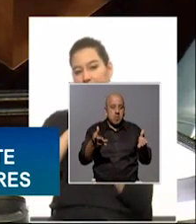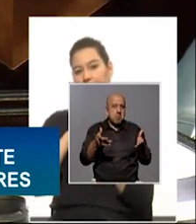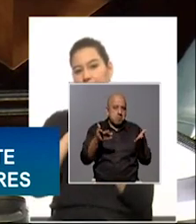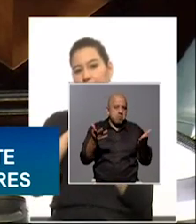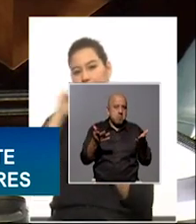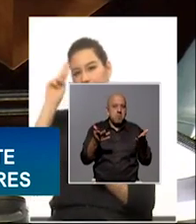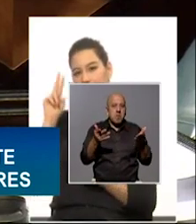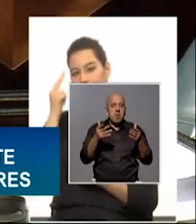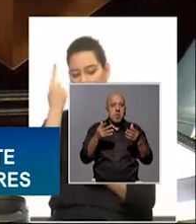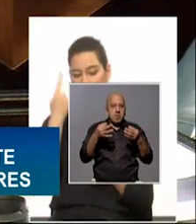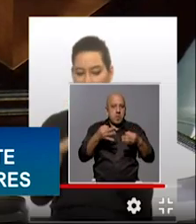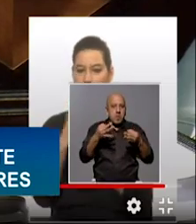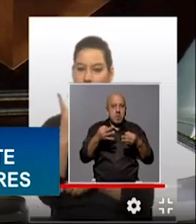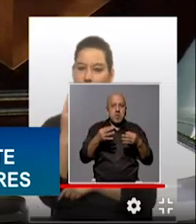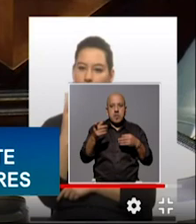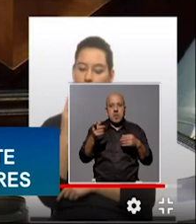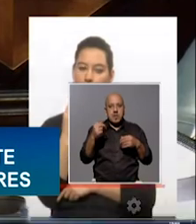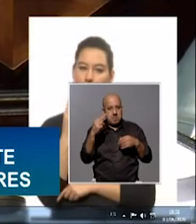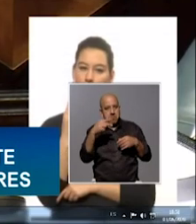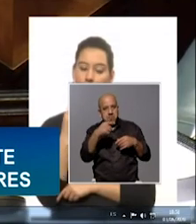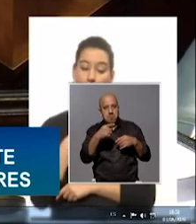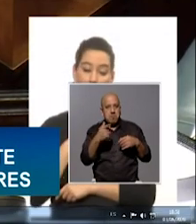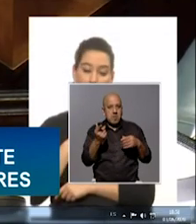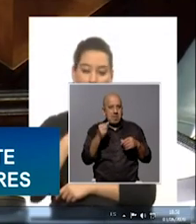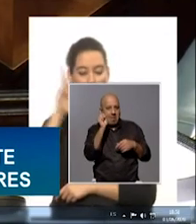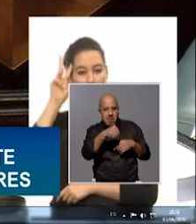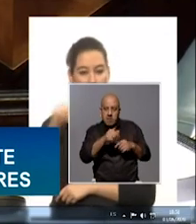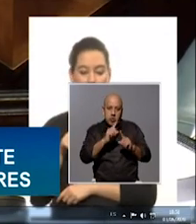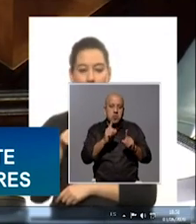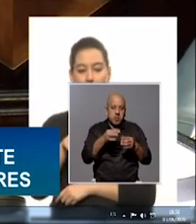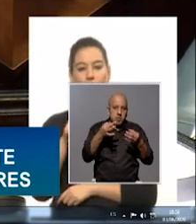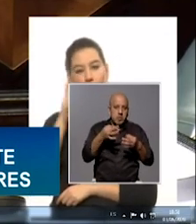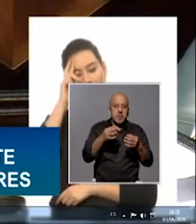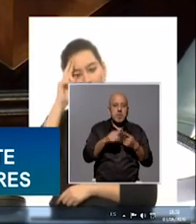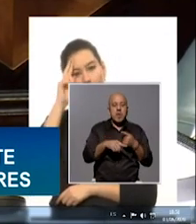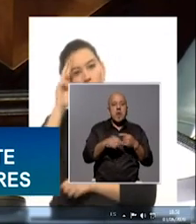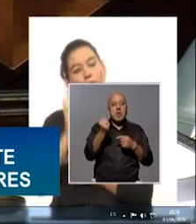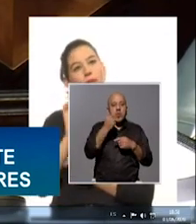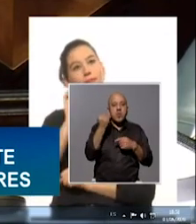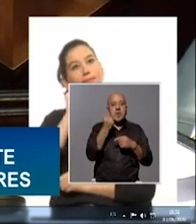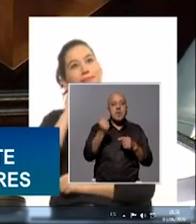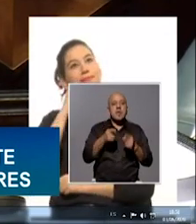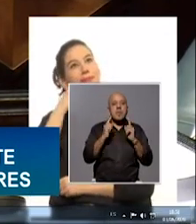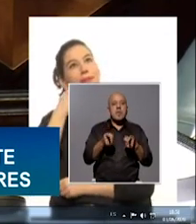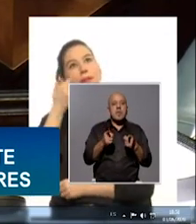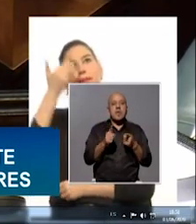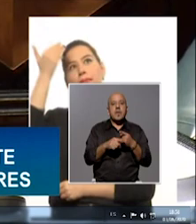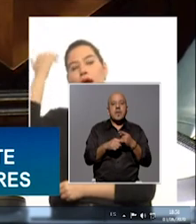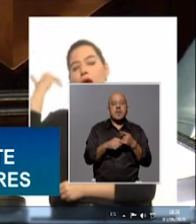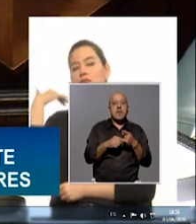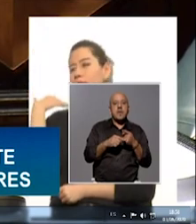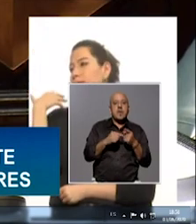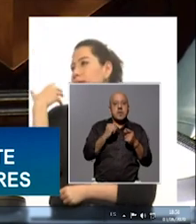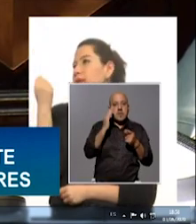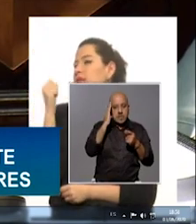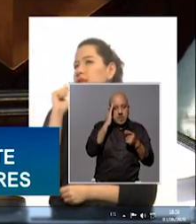señal de la mayoría de tomar en cuenta es que algunos planteos también fue importante el hecho de que bueno de que se